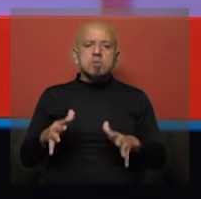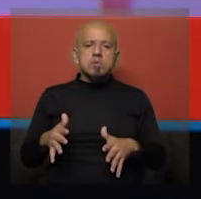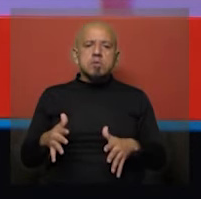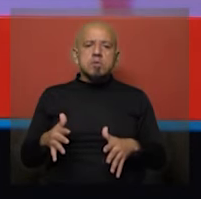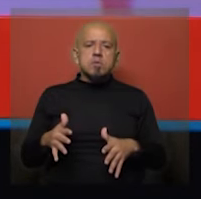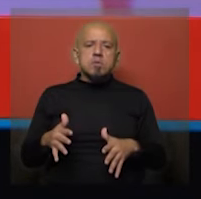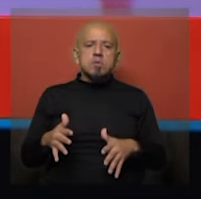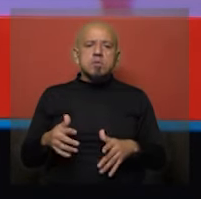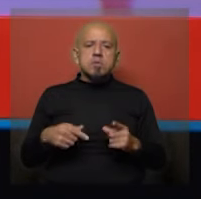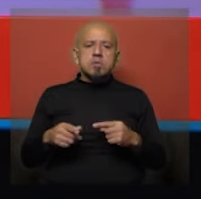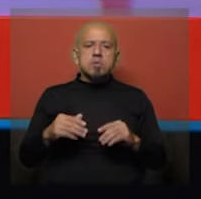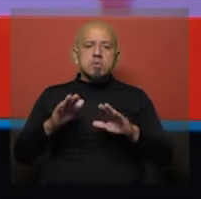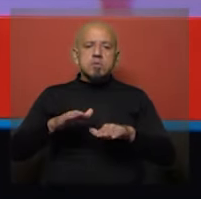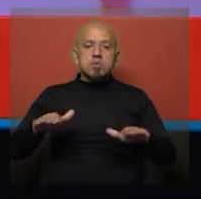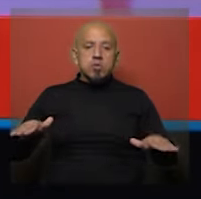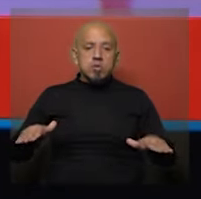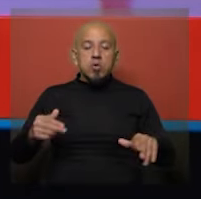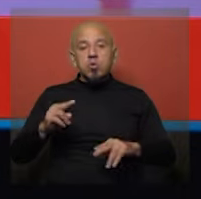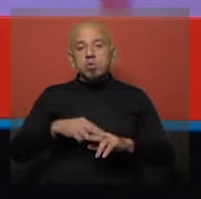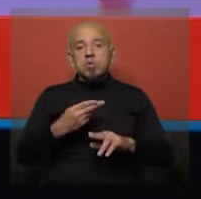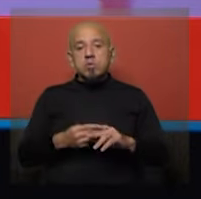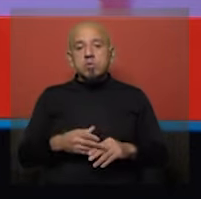y y los niños son